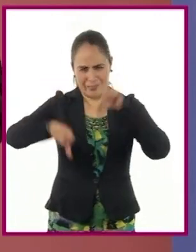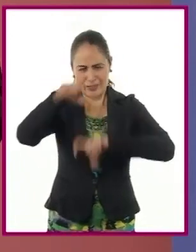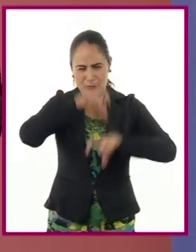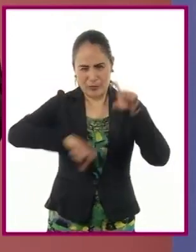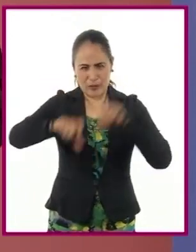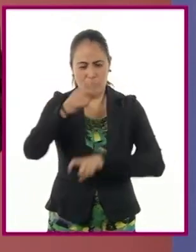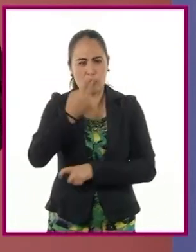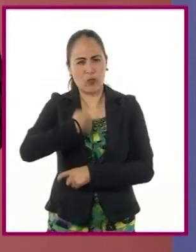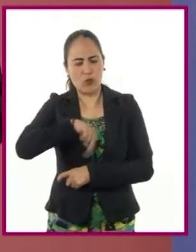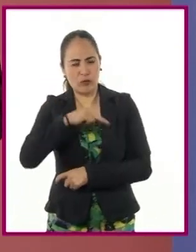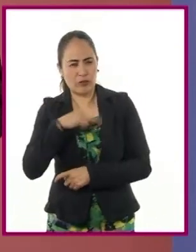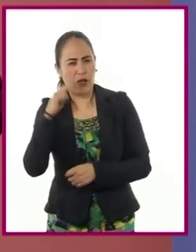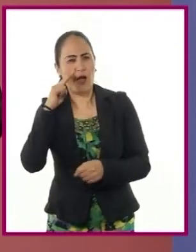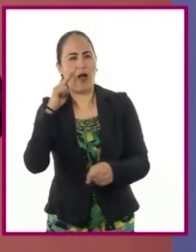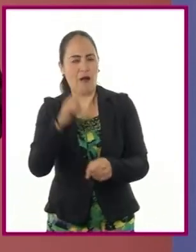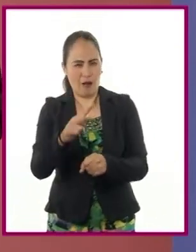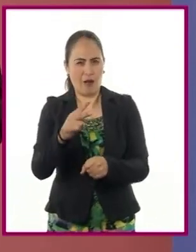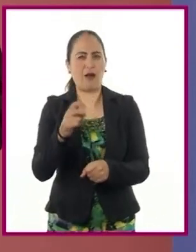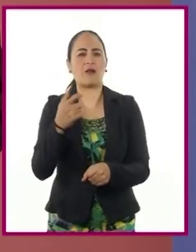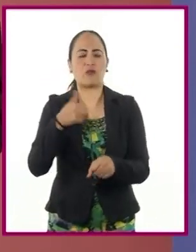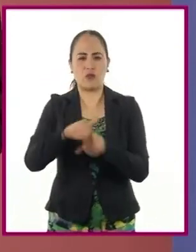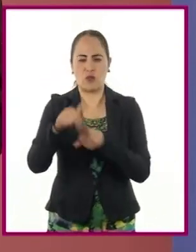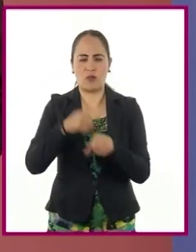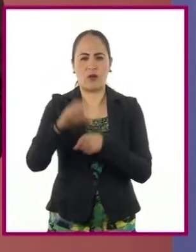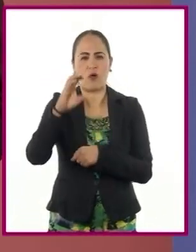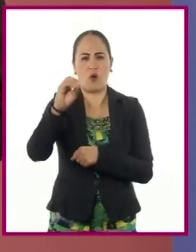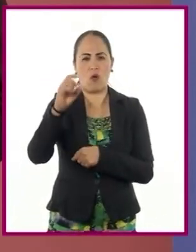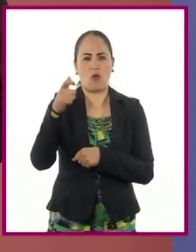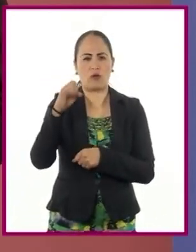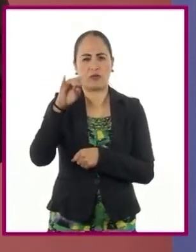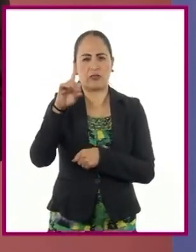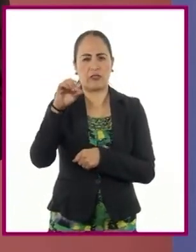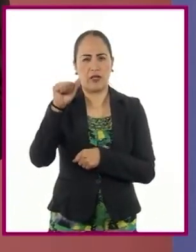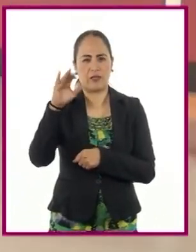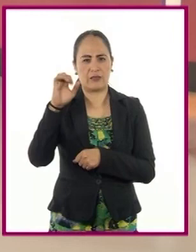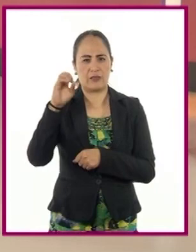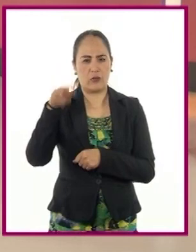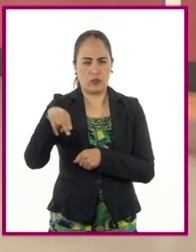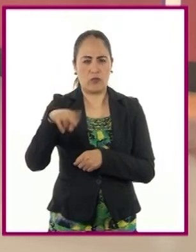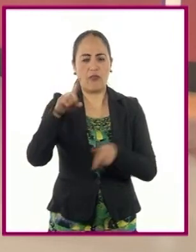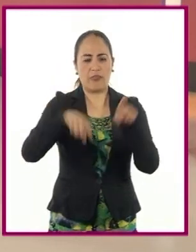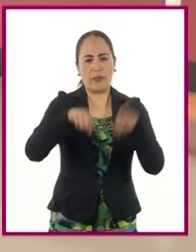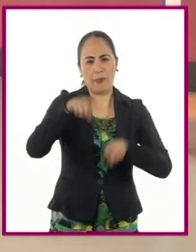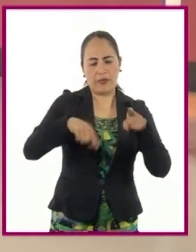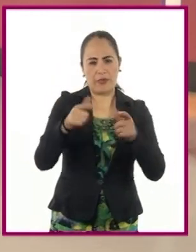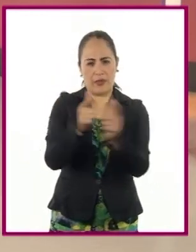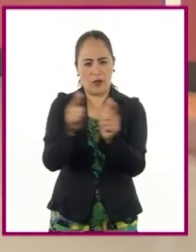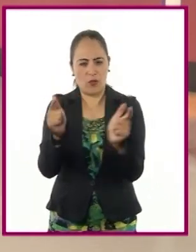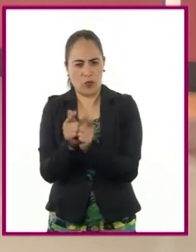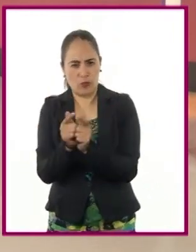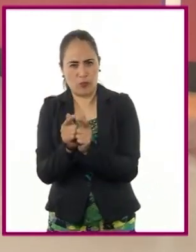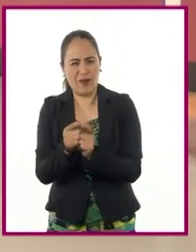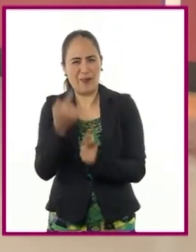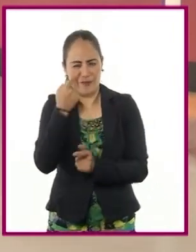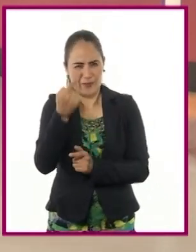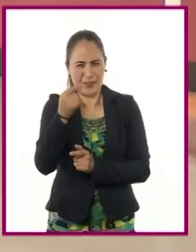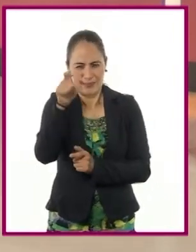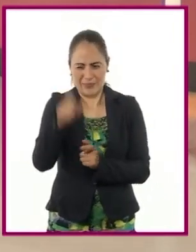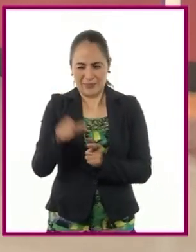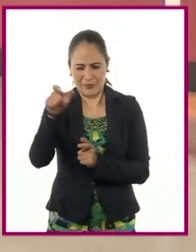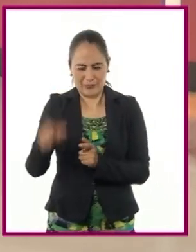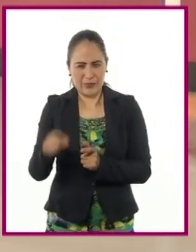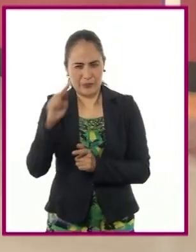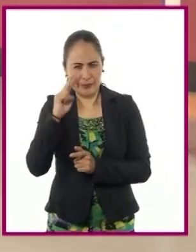predecir el número de oxidación de los elementos representativos de acuerdo con su grupo. Observemos la siguiente tabla